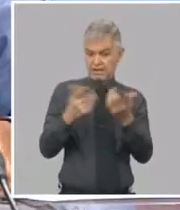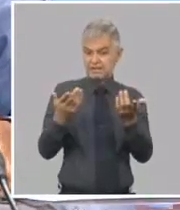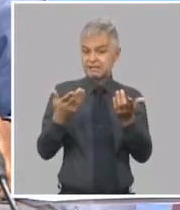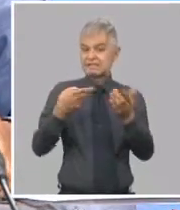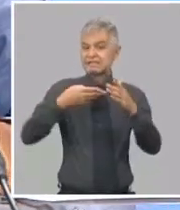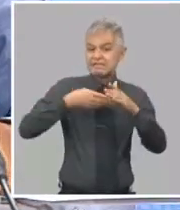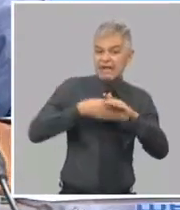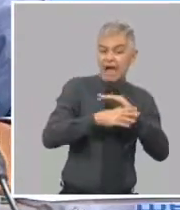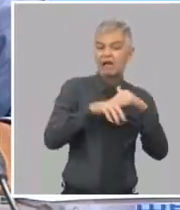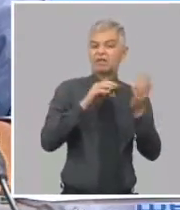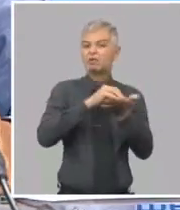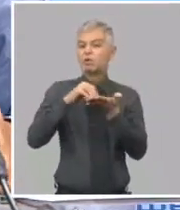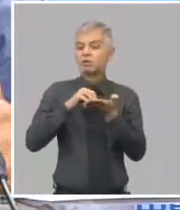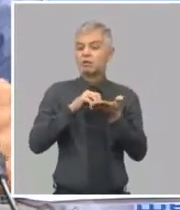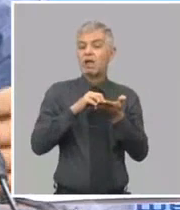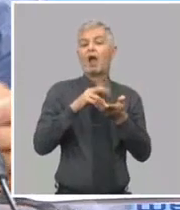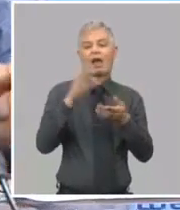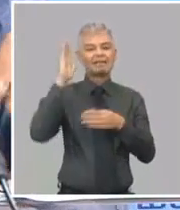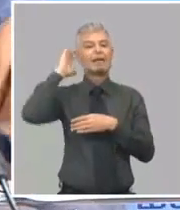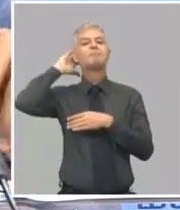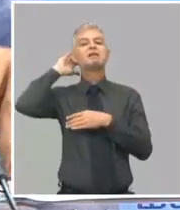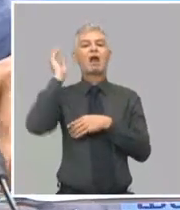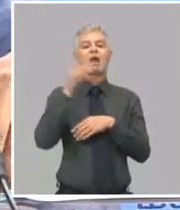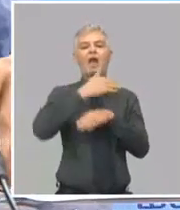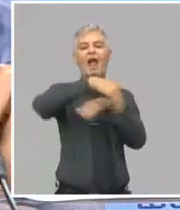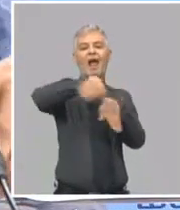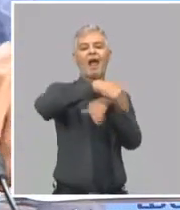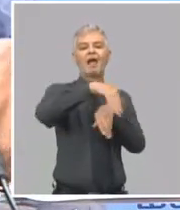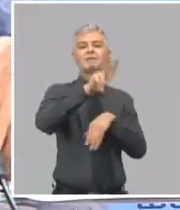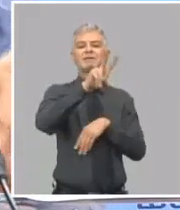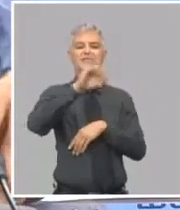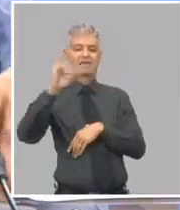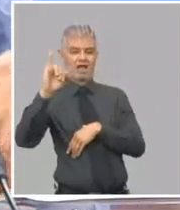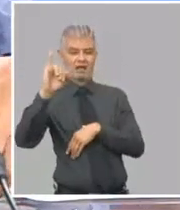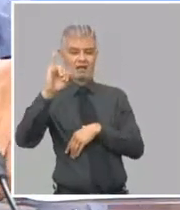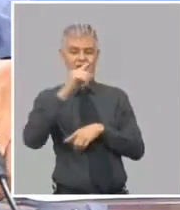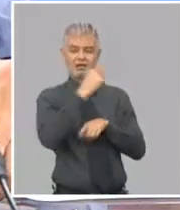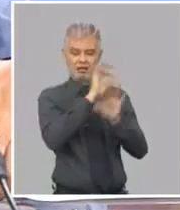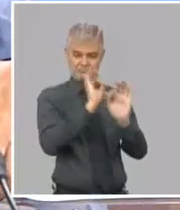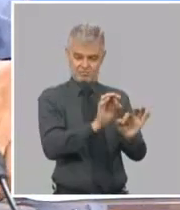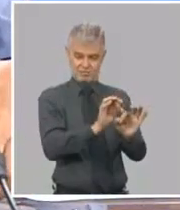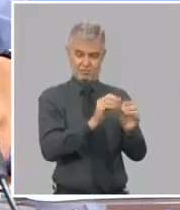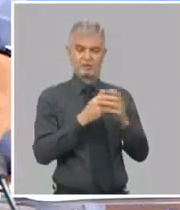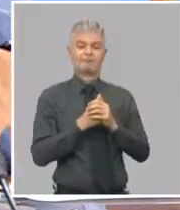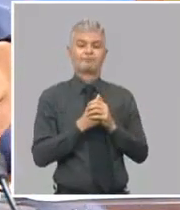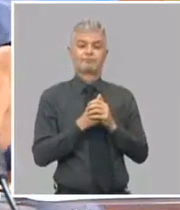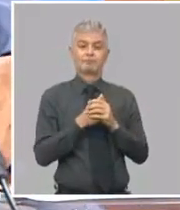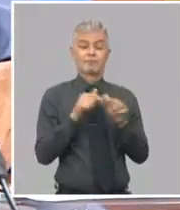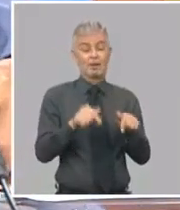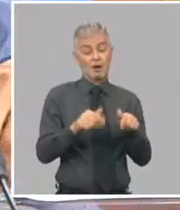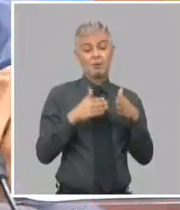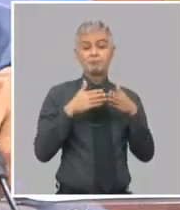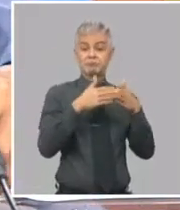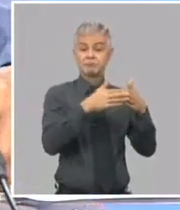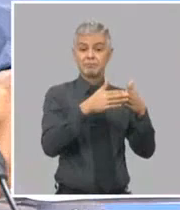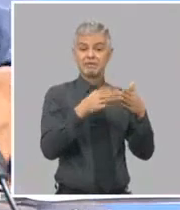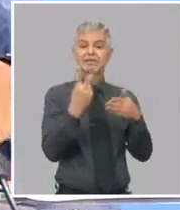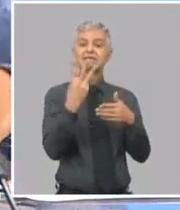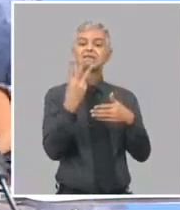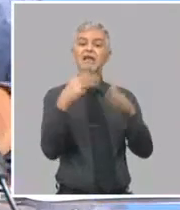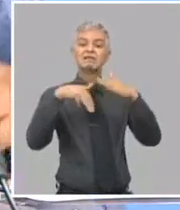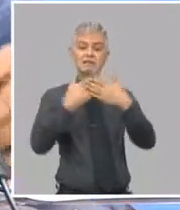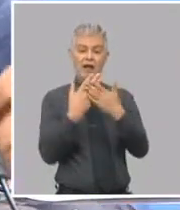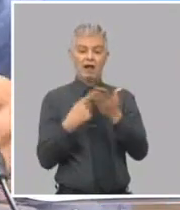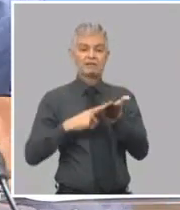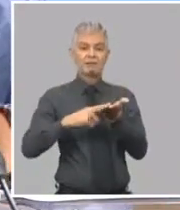la terminal de 26 el catamarán de acuerdo a la conciliación con la con las autoridades la isla viajará tres veces a la semana